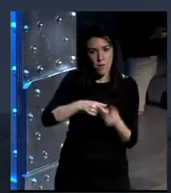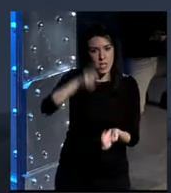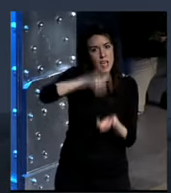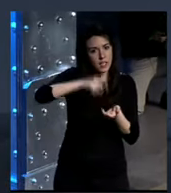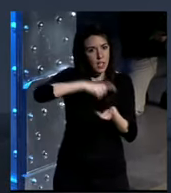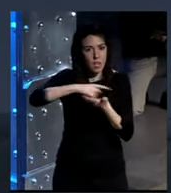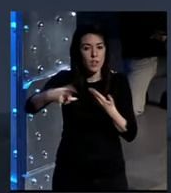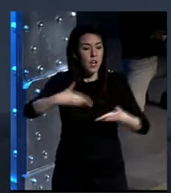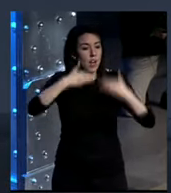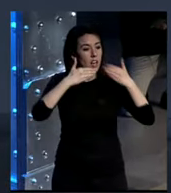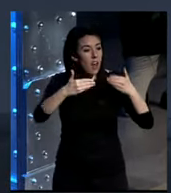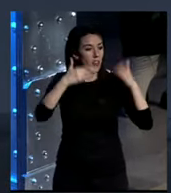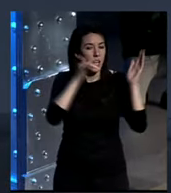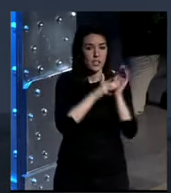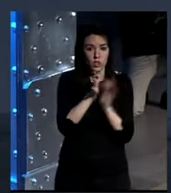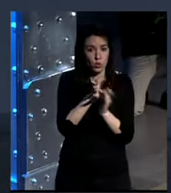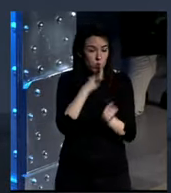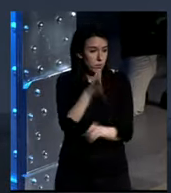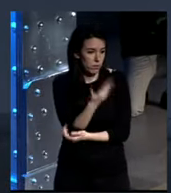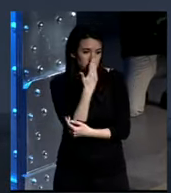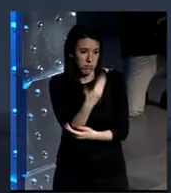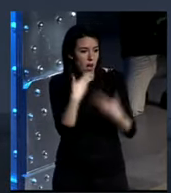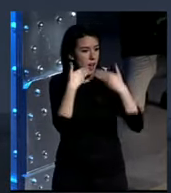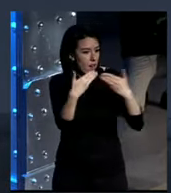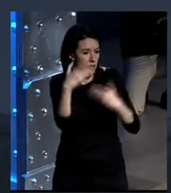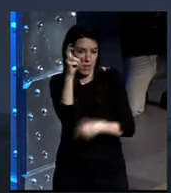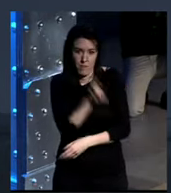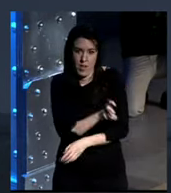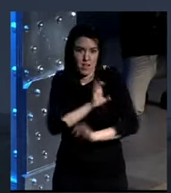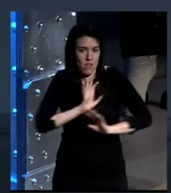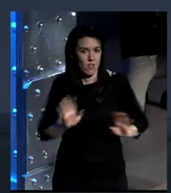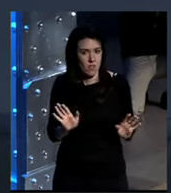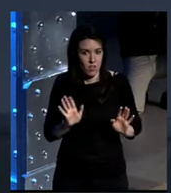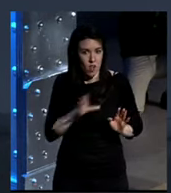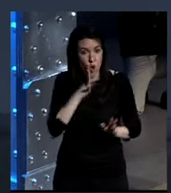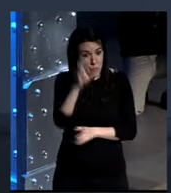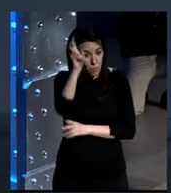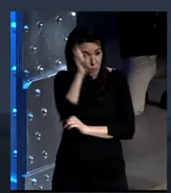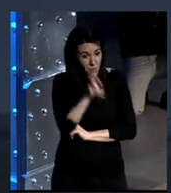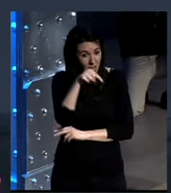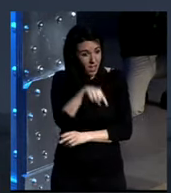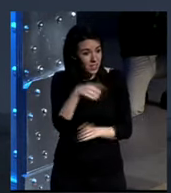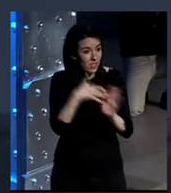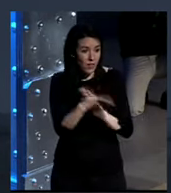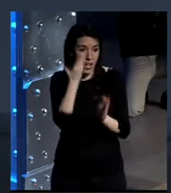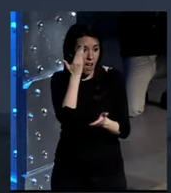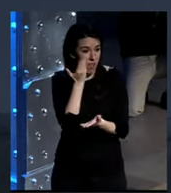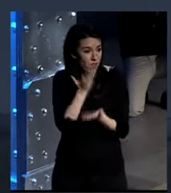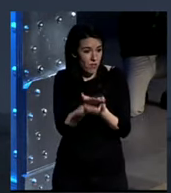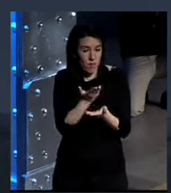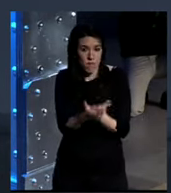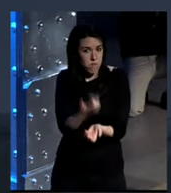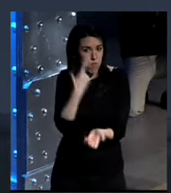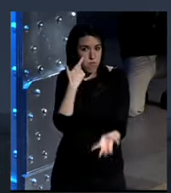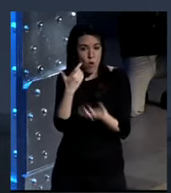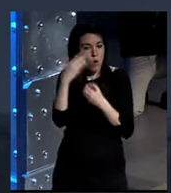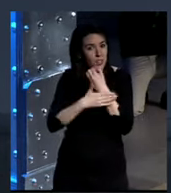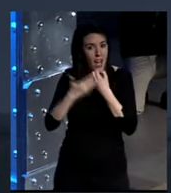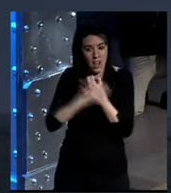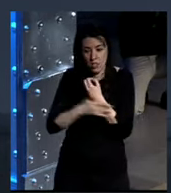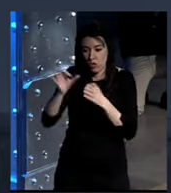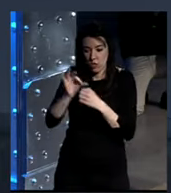Gracias, Jesús, porque no lo sabes cómo te lo agradecemos. El hecho de venir aquí te demuestra el gran cariño que le tenías a Sebastián y que